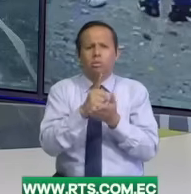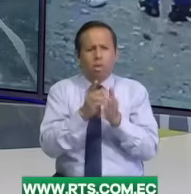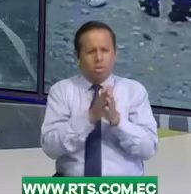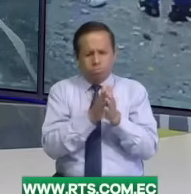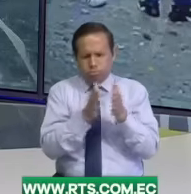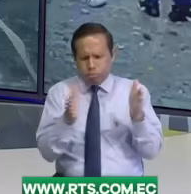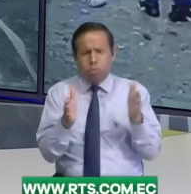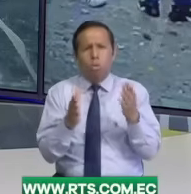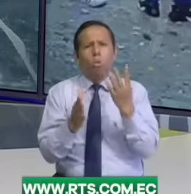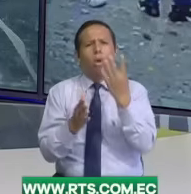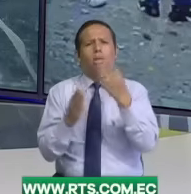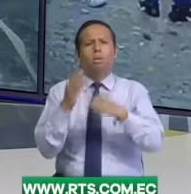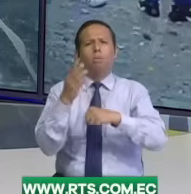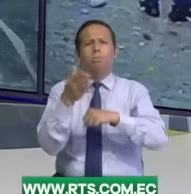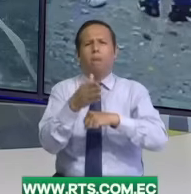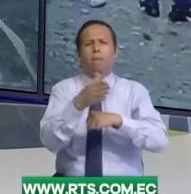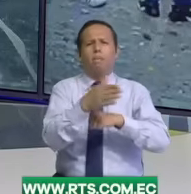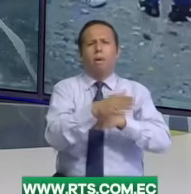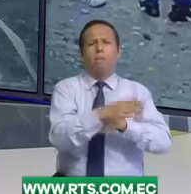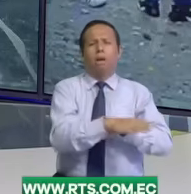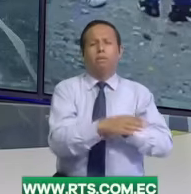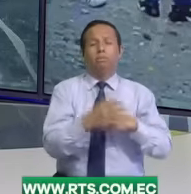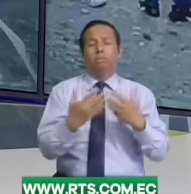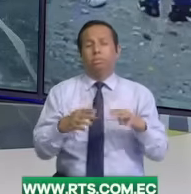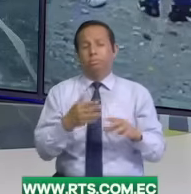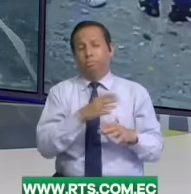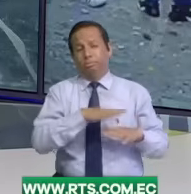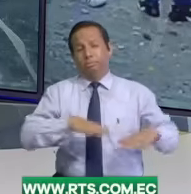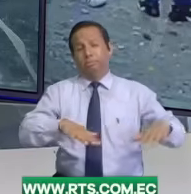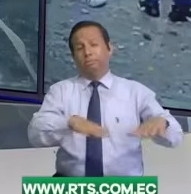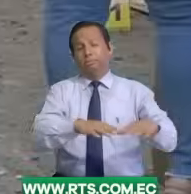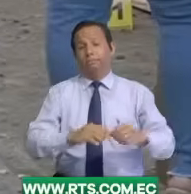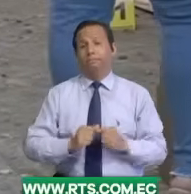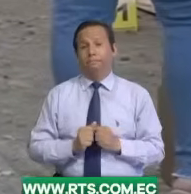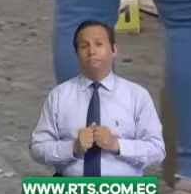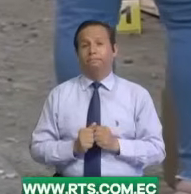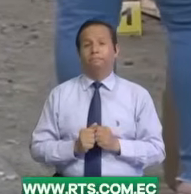4 muertes violentas en esa zona.